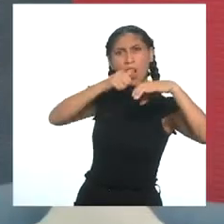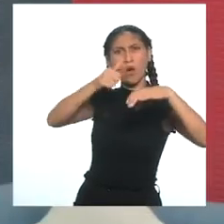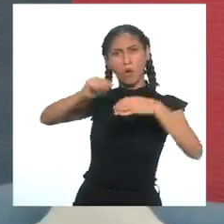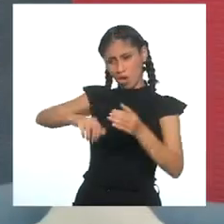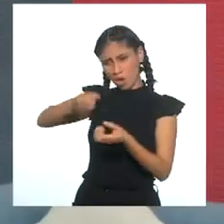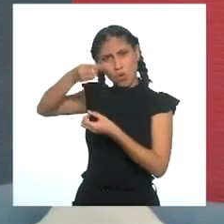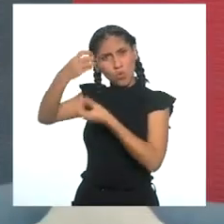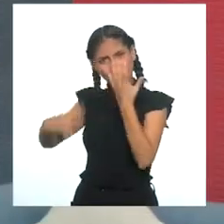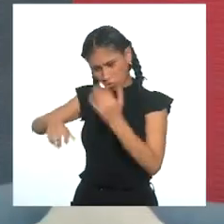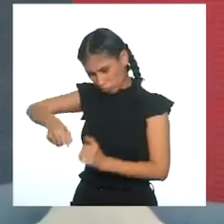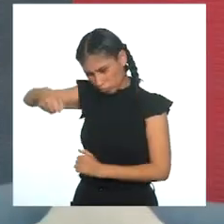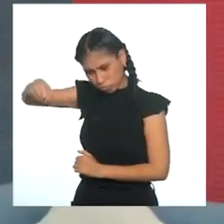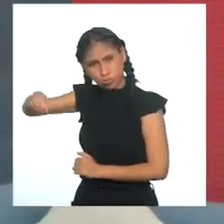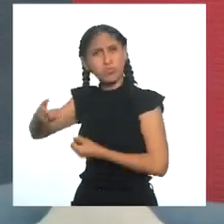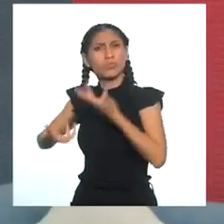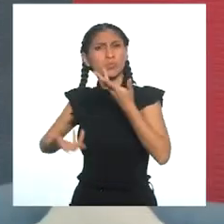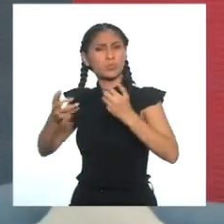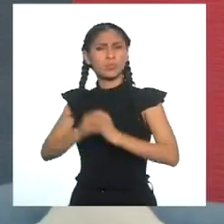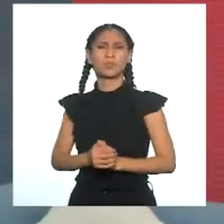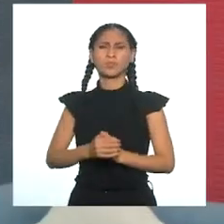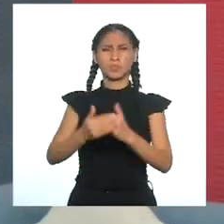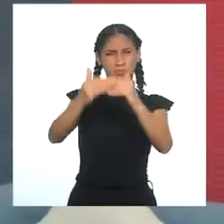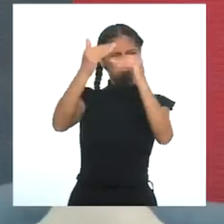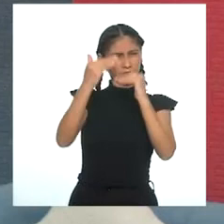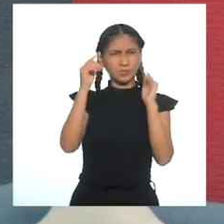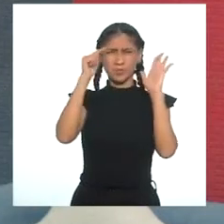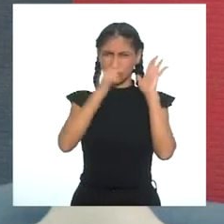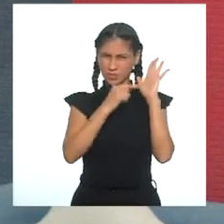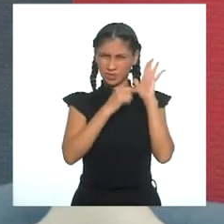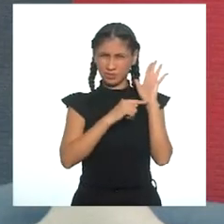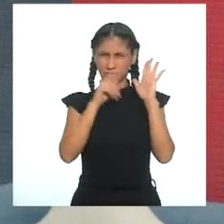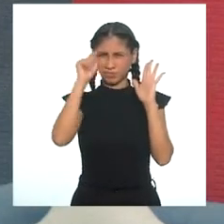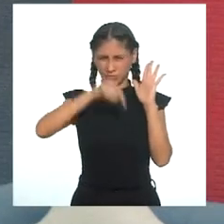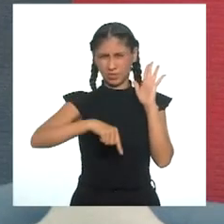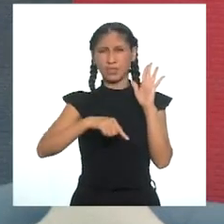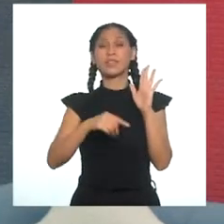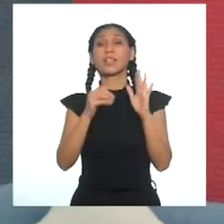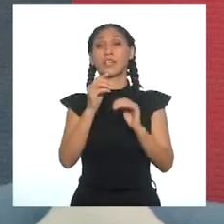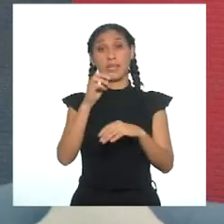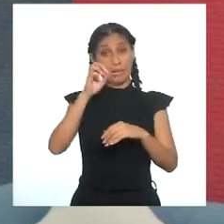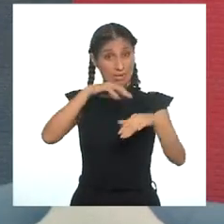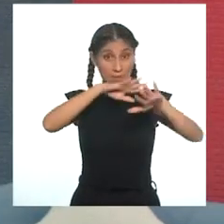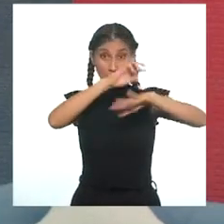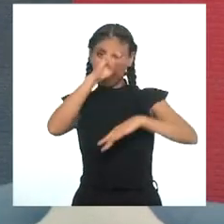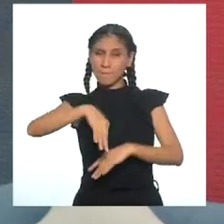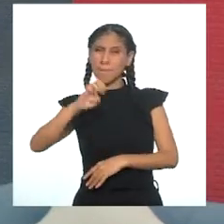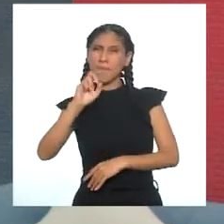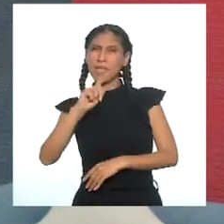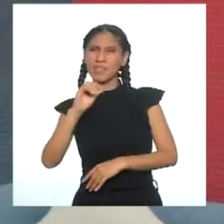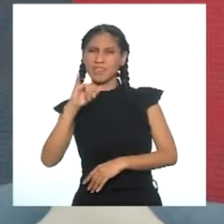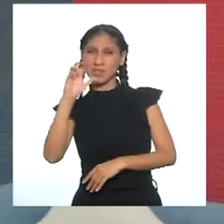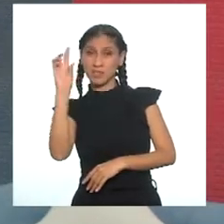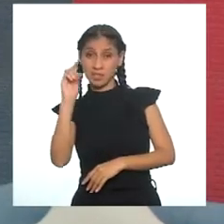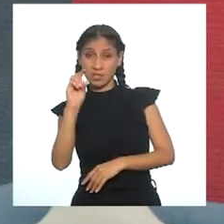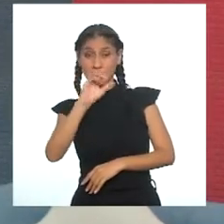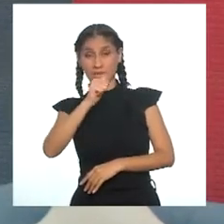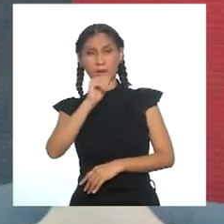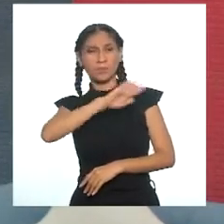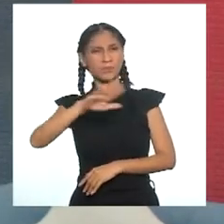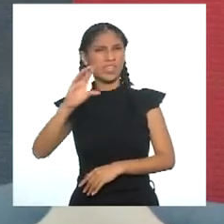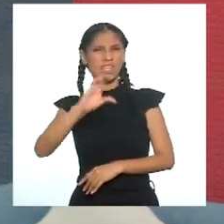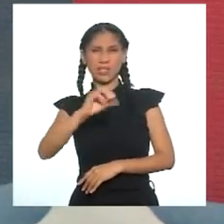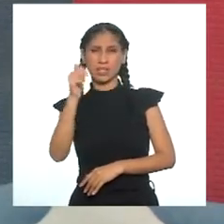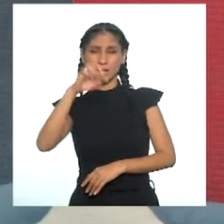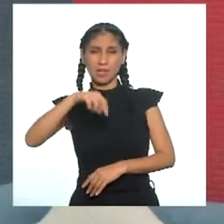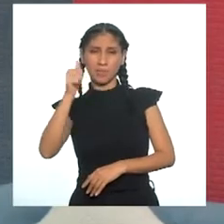anterior que tenía que ver con la unidad de medida de superficie, esta es sobre la unidad de medida de capacidad. La capacidad es la